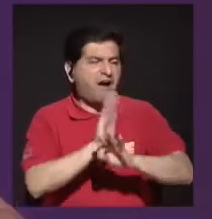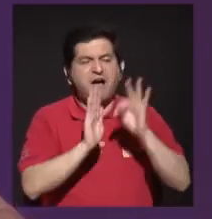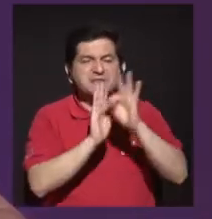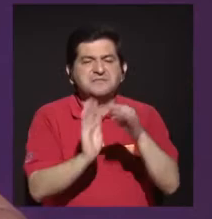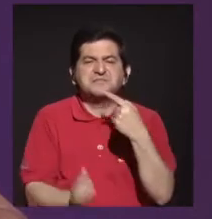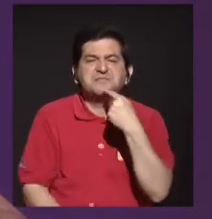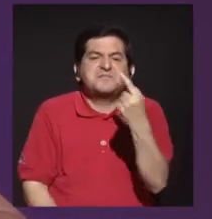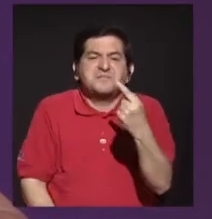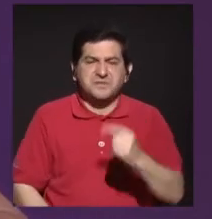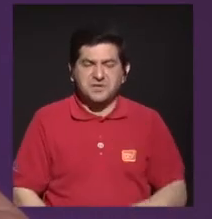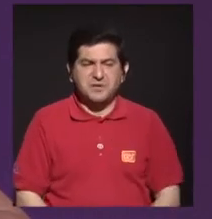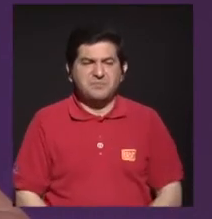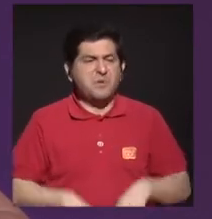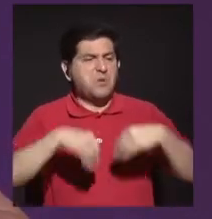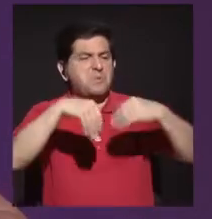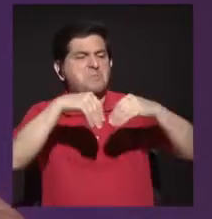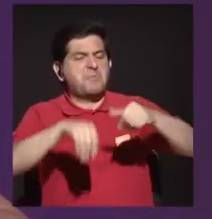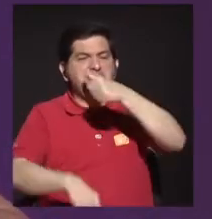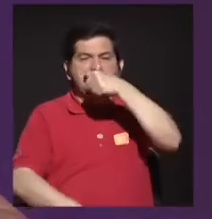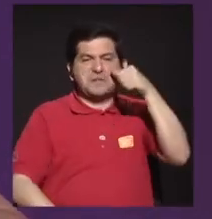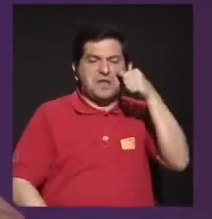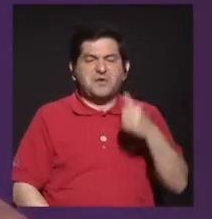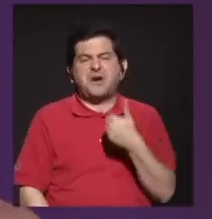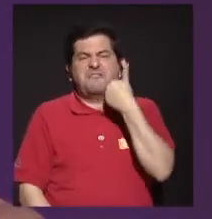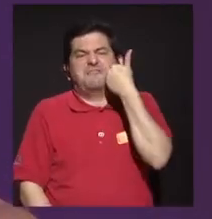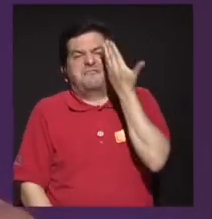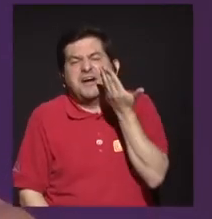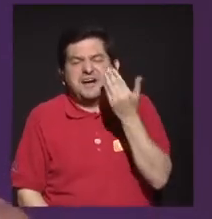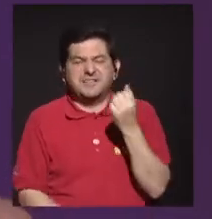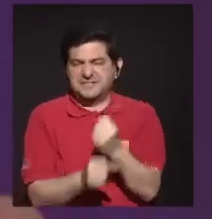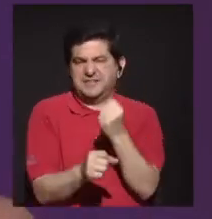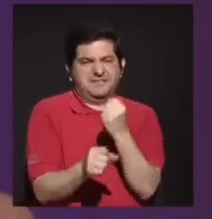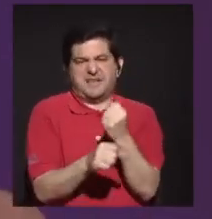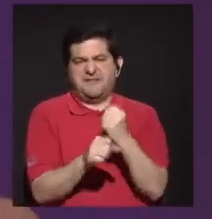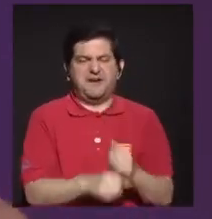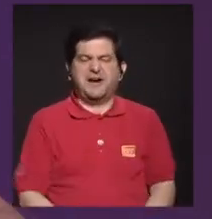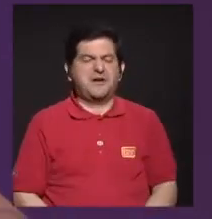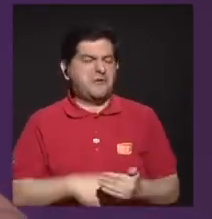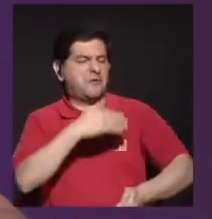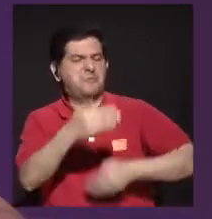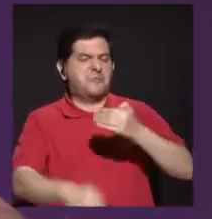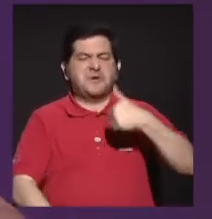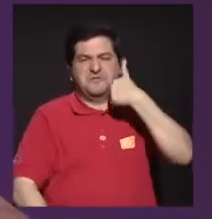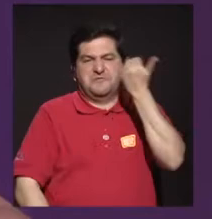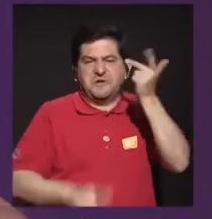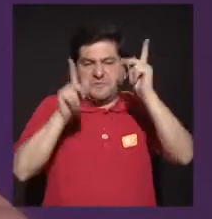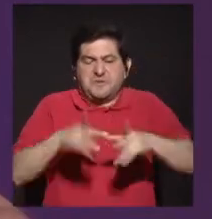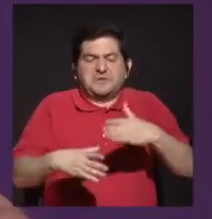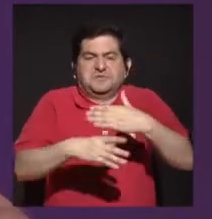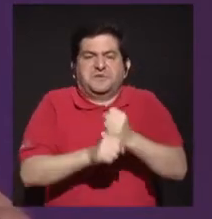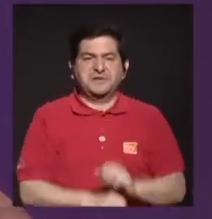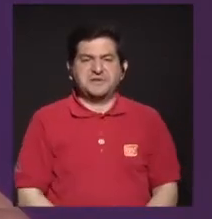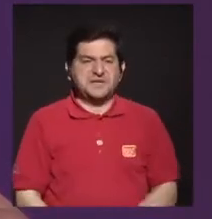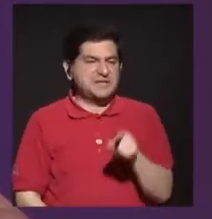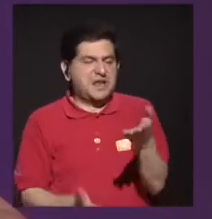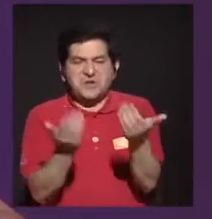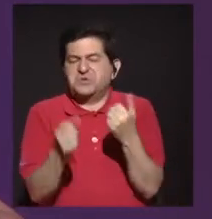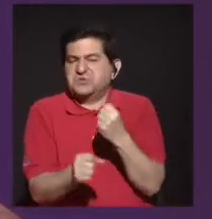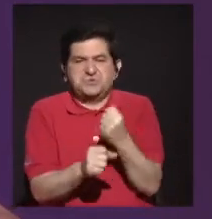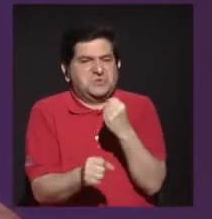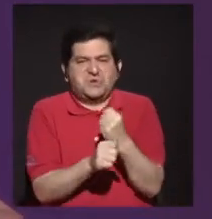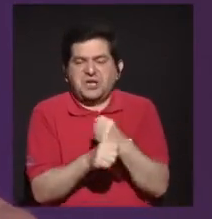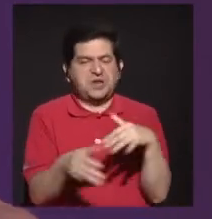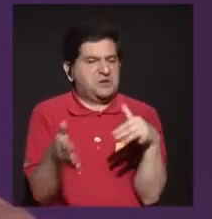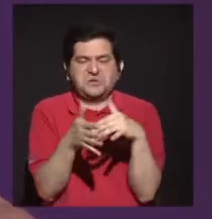de que vender drogas es fácil. Ah, es un trabajo fácil, es una dinámica fácil, entonces la gente lo hace porque es gente que no quiere trabajar o no